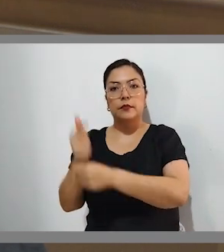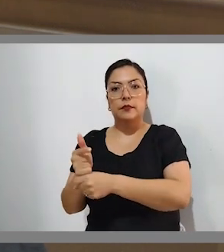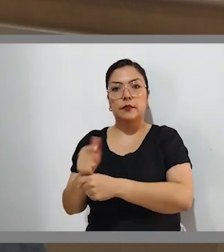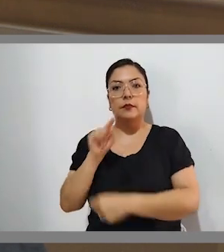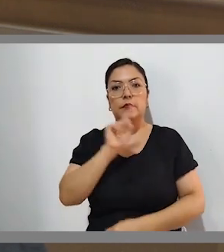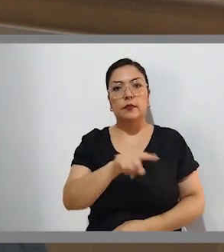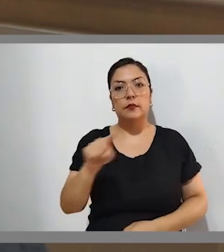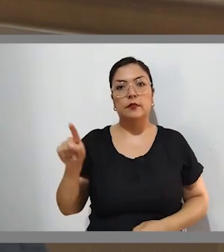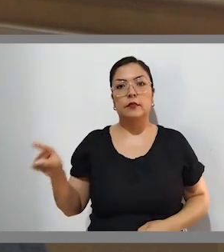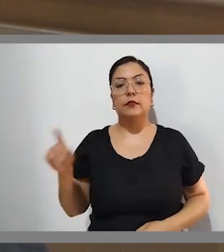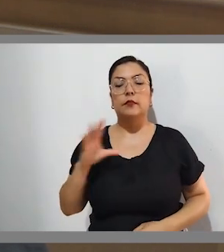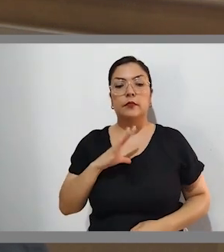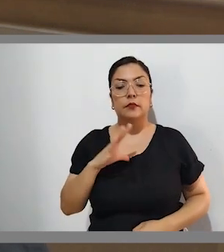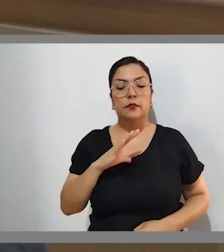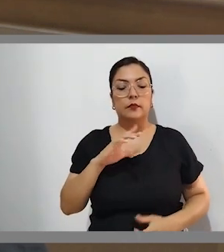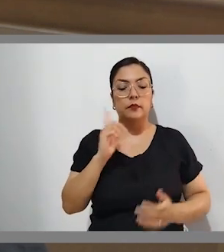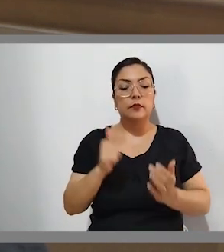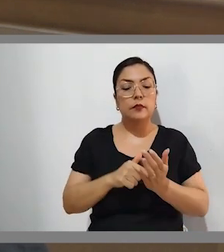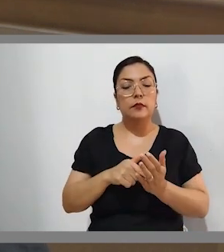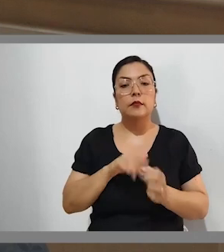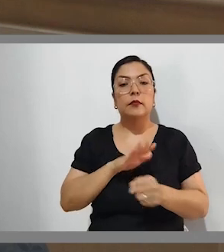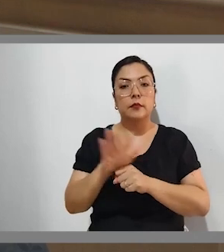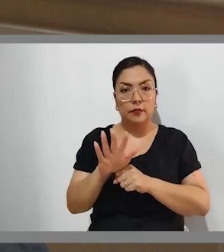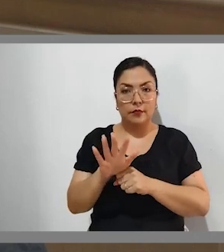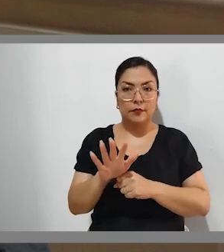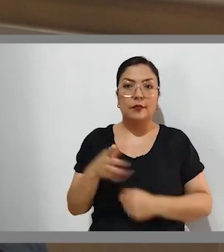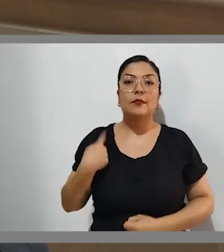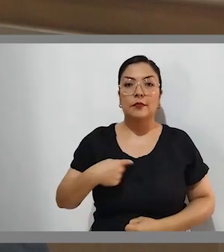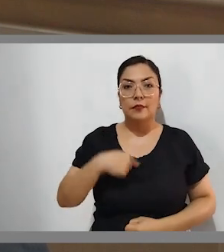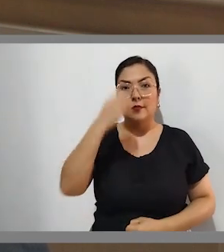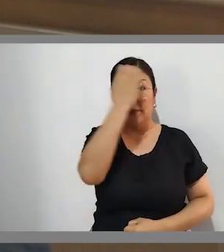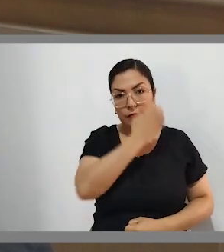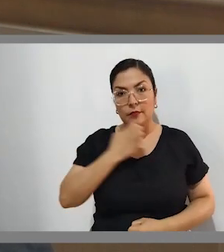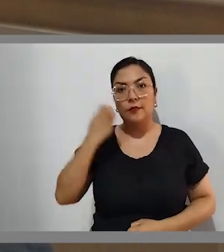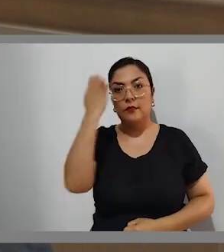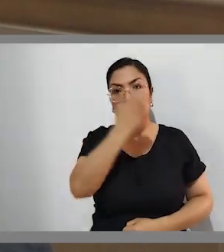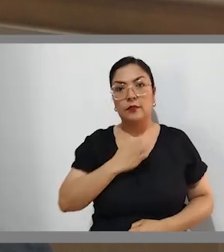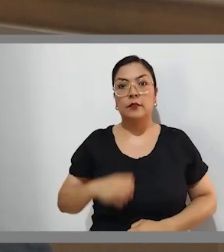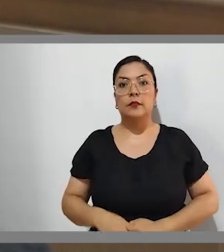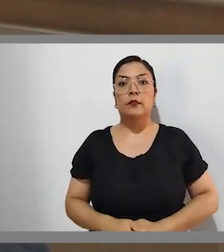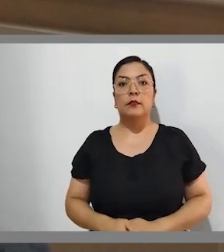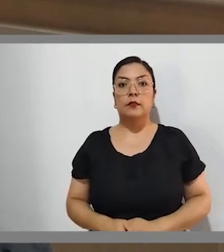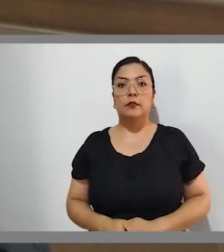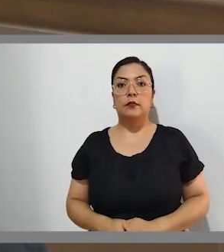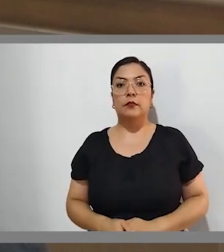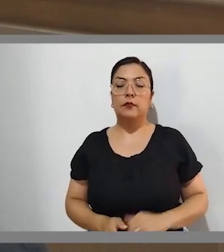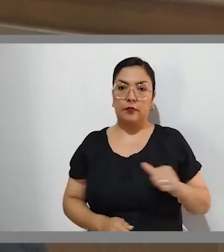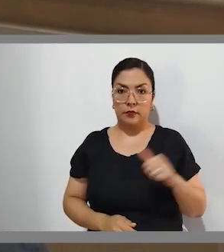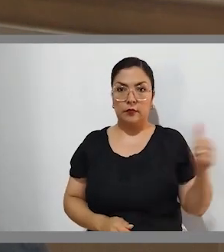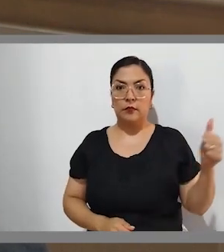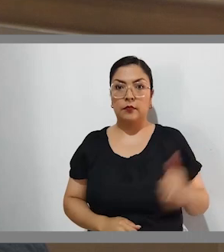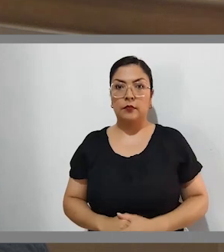órganos desconcentrados que se integran únicamente durante el proceso electoral, son órganos temporales. Otra de